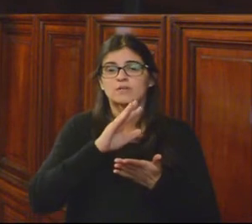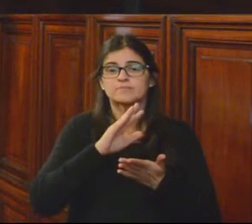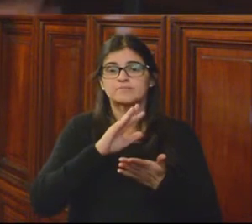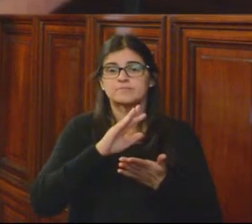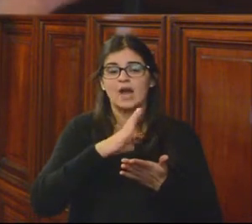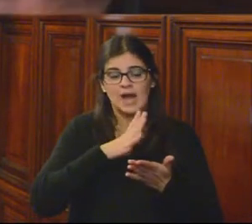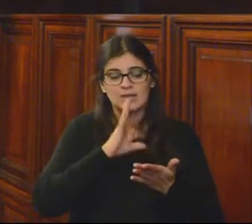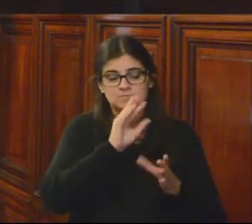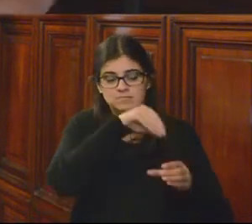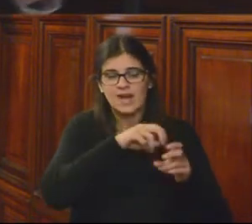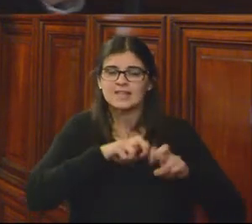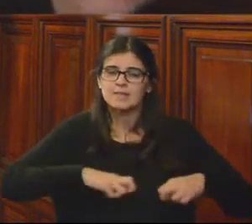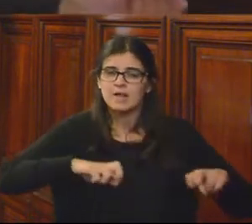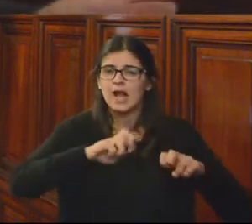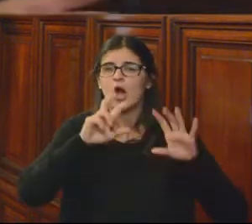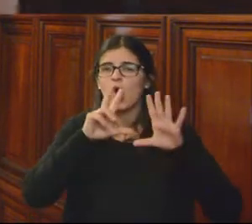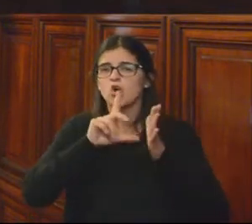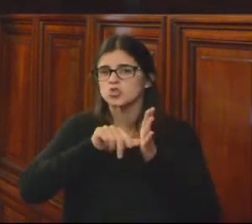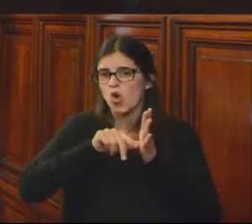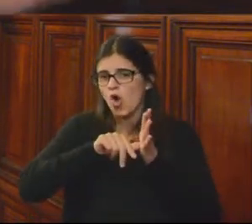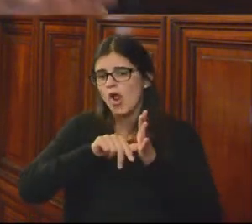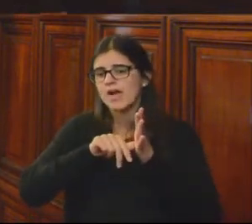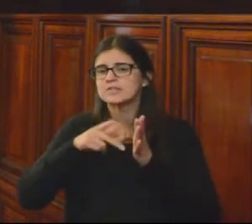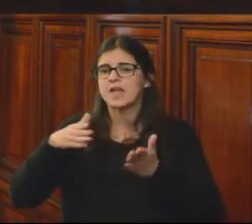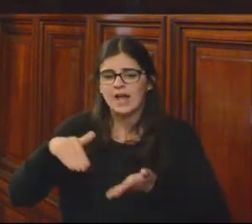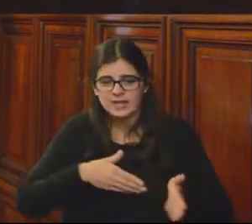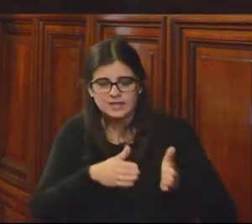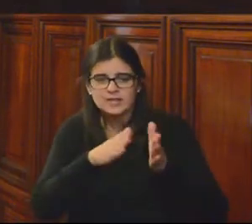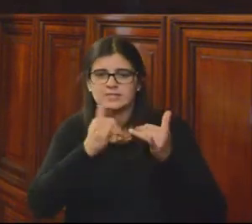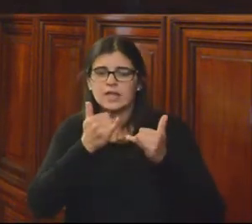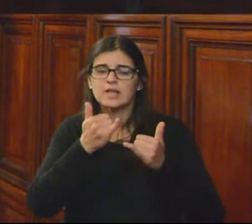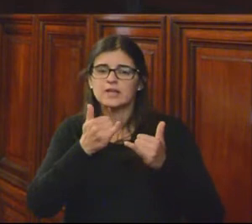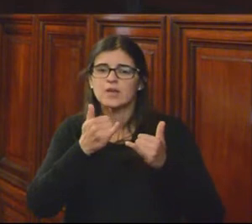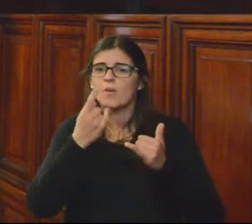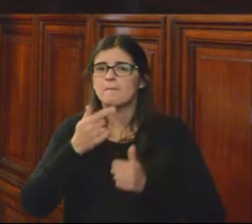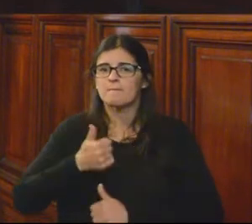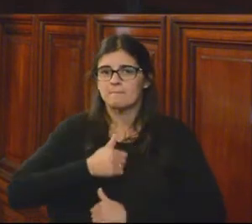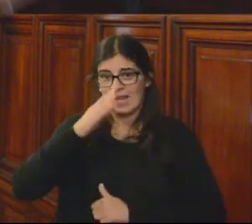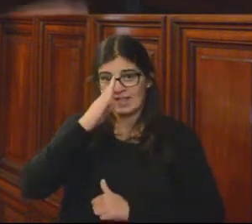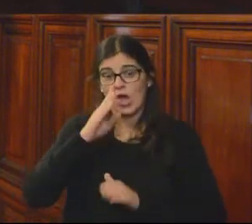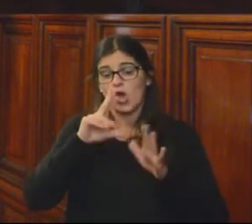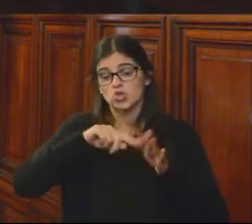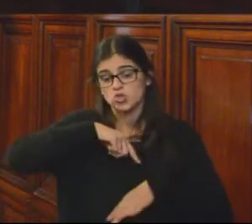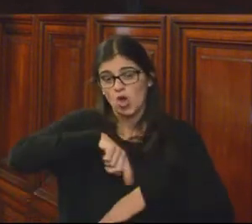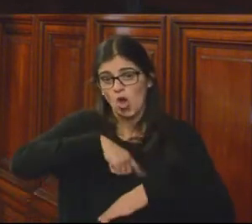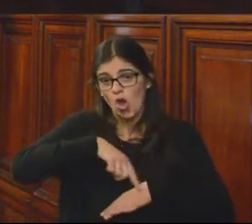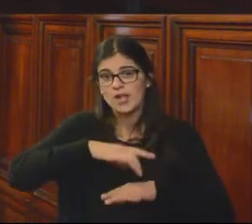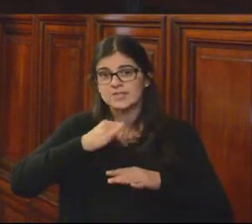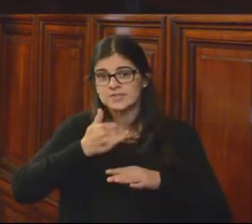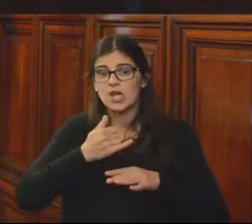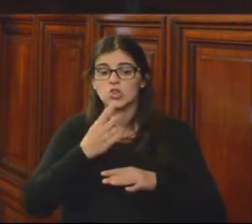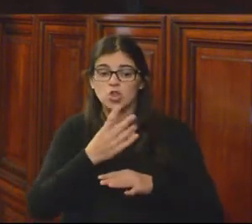en un tribunal que queda a 8 horas de carretera, en un retén militar, a 8 horas de carretera, 2 de